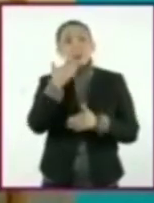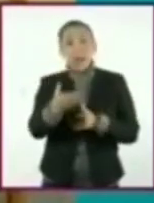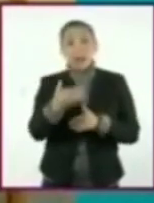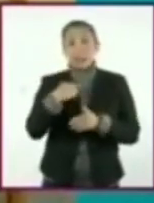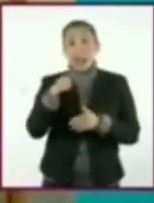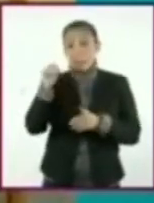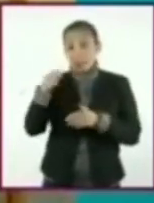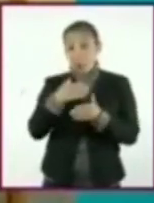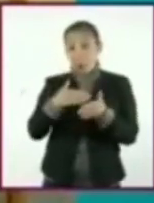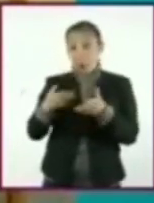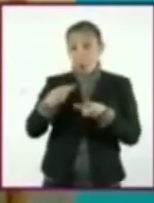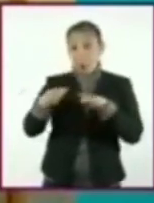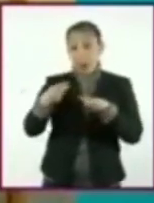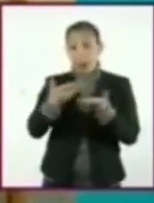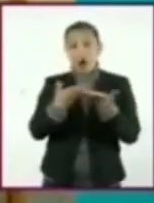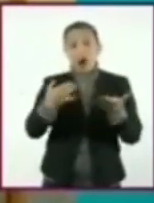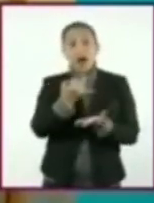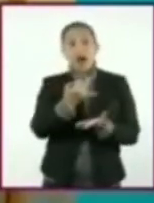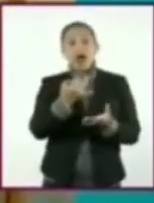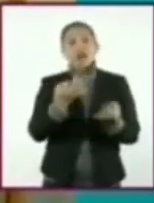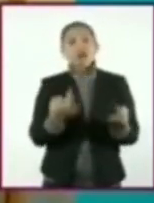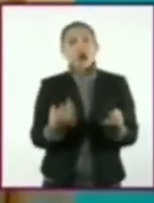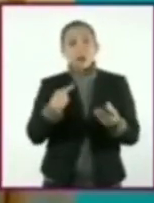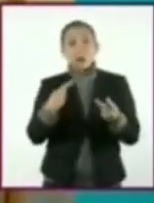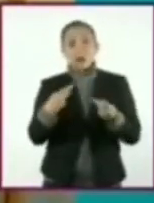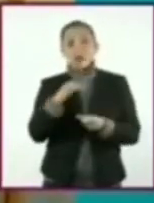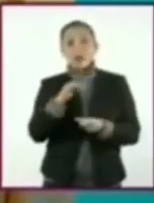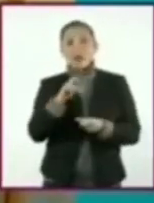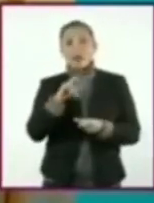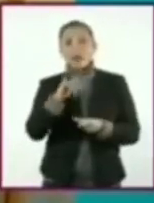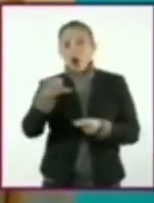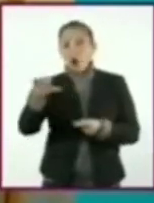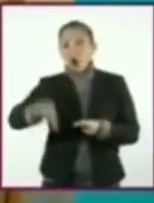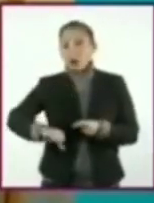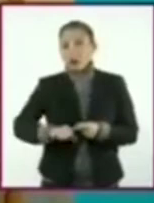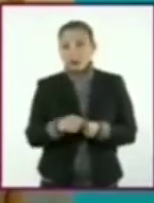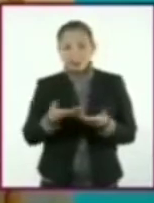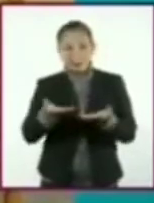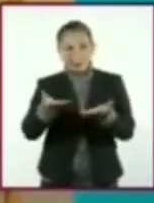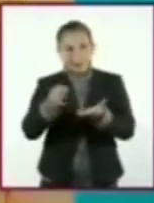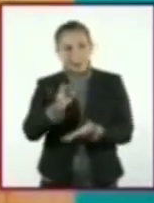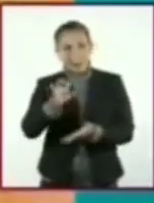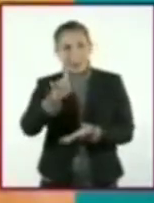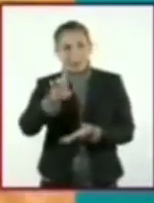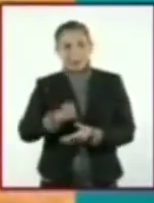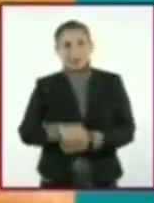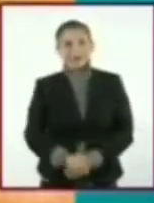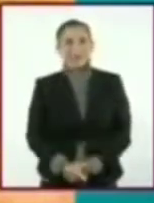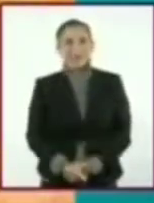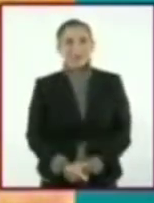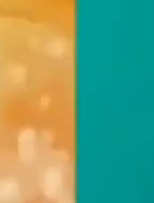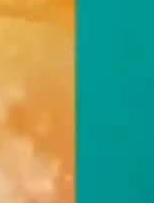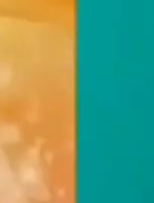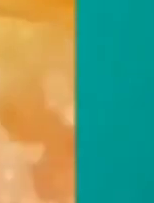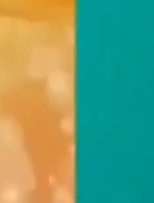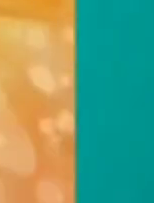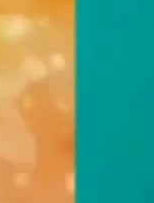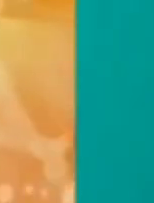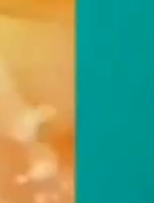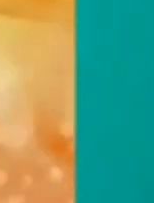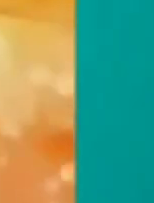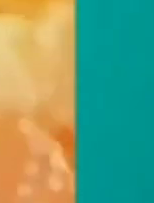la receta nos vamos al yoga, a ver qué nos ha preparado Federico Gagiola el día de hoy. Adelante, Fede.